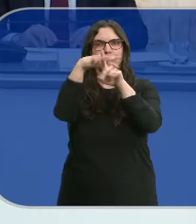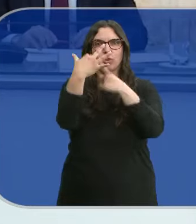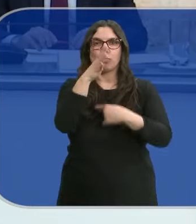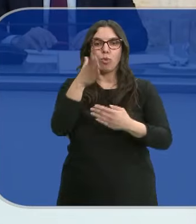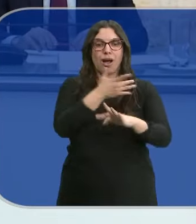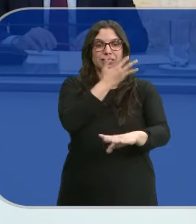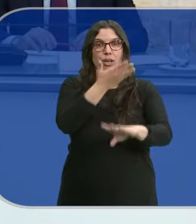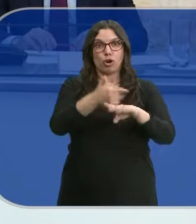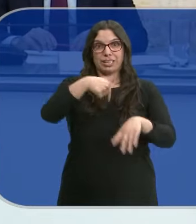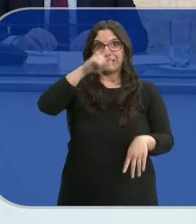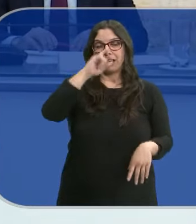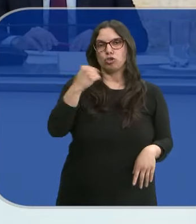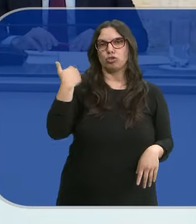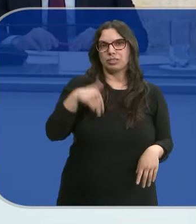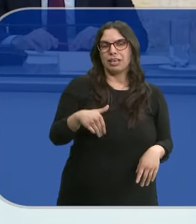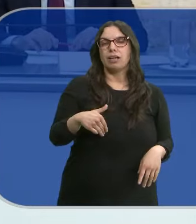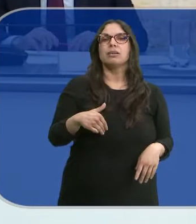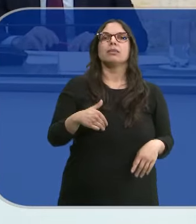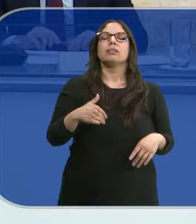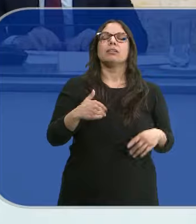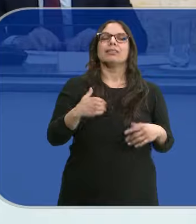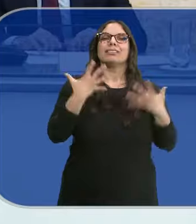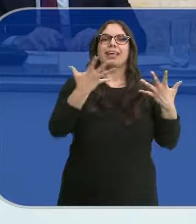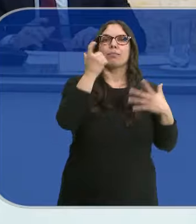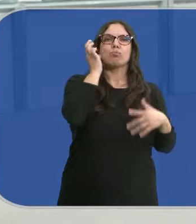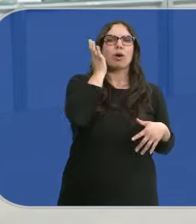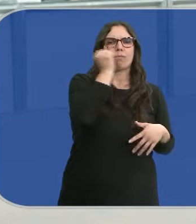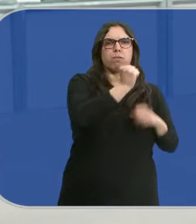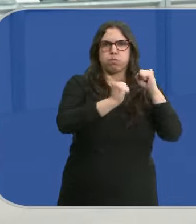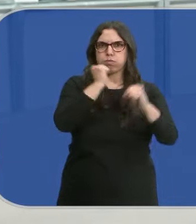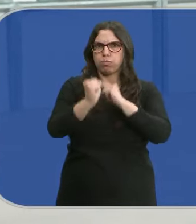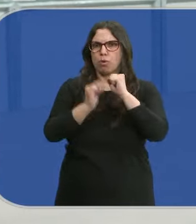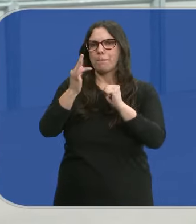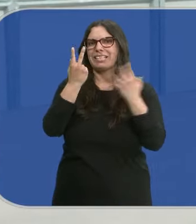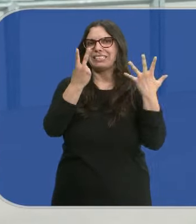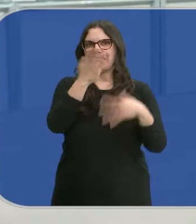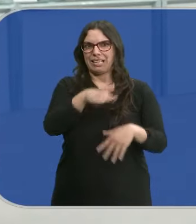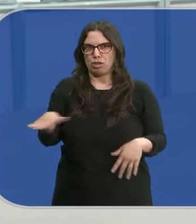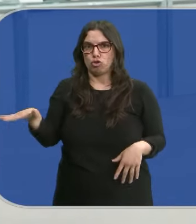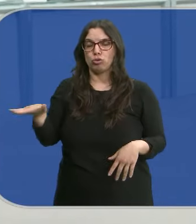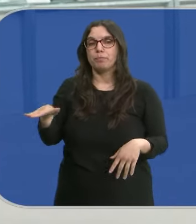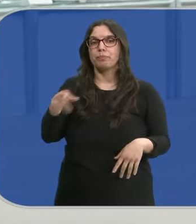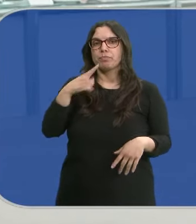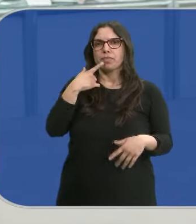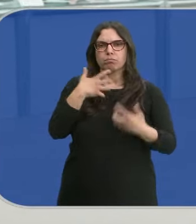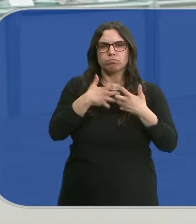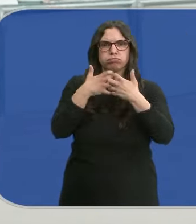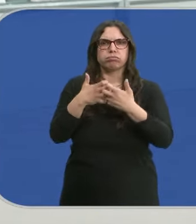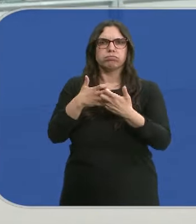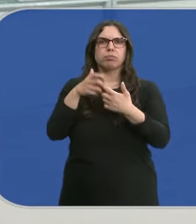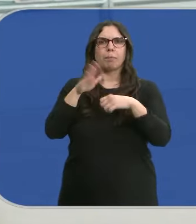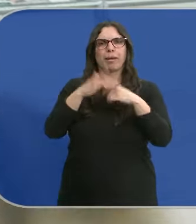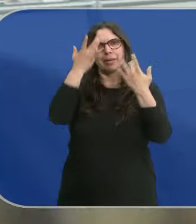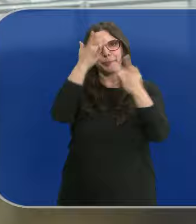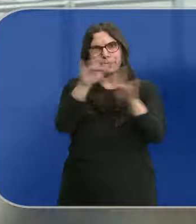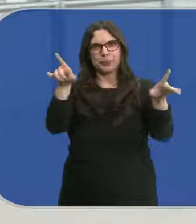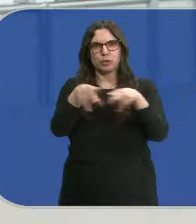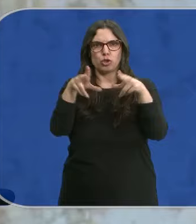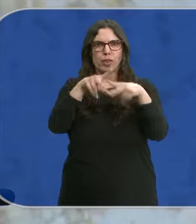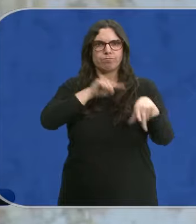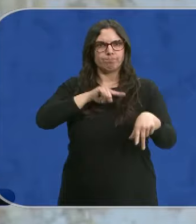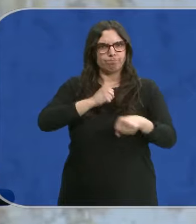y 7 niños en lo que va de año. Han acordado mejorar la coordinación para combatir esta lacra y seguir trabajando en la concienciación